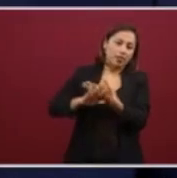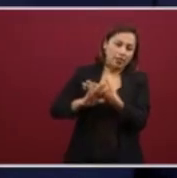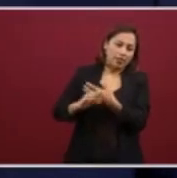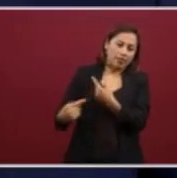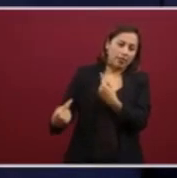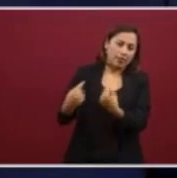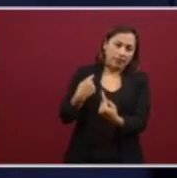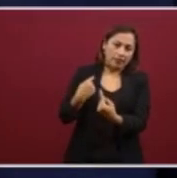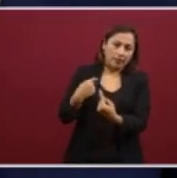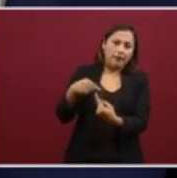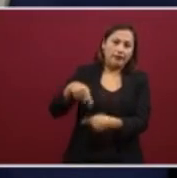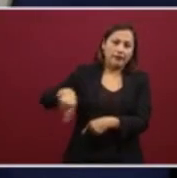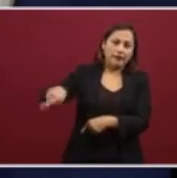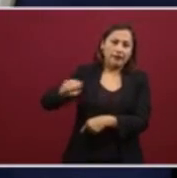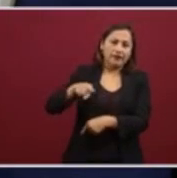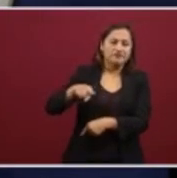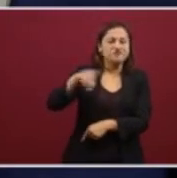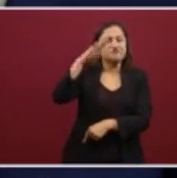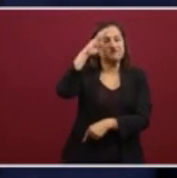mal,